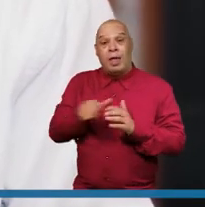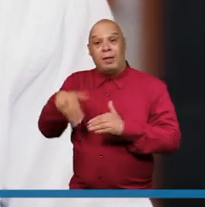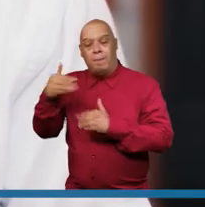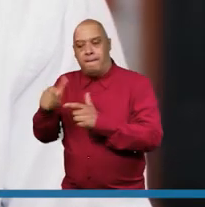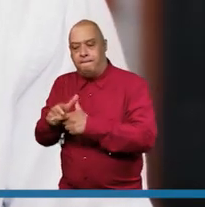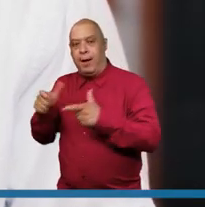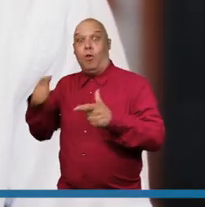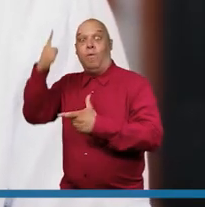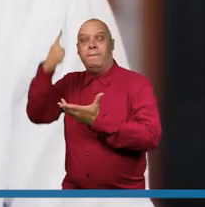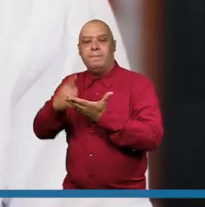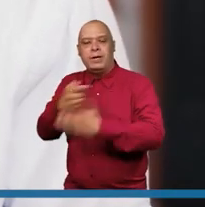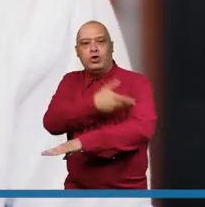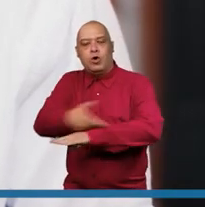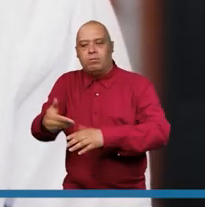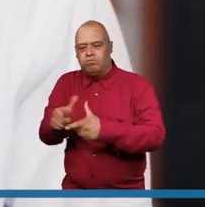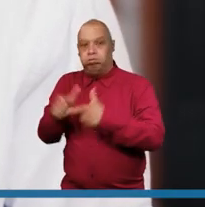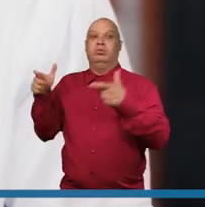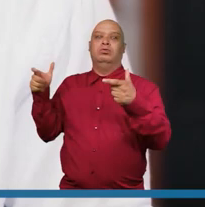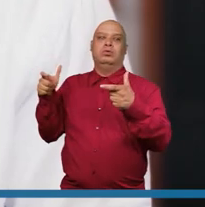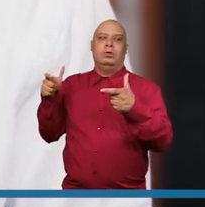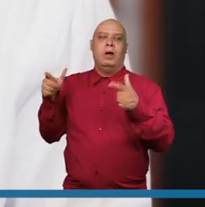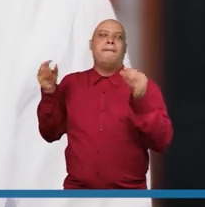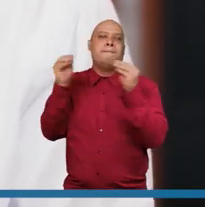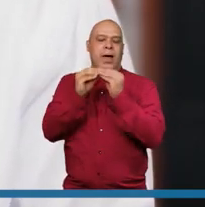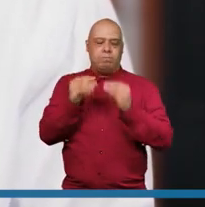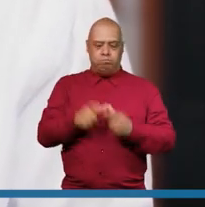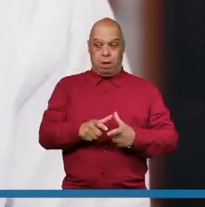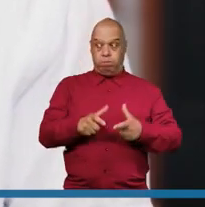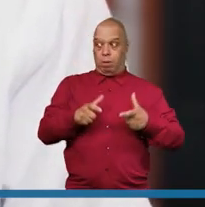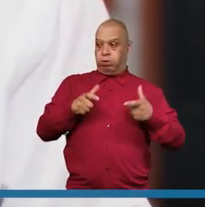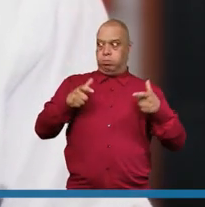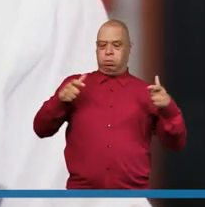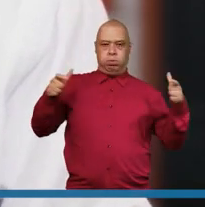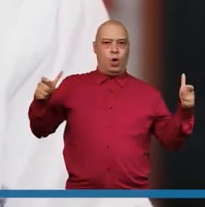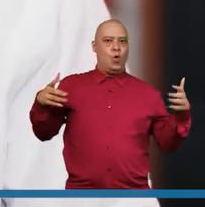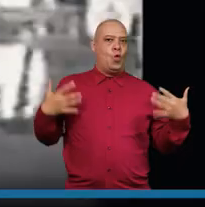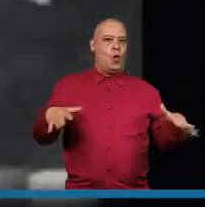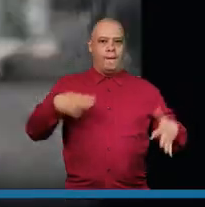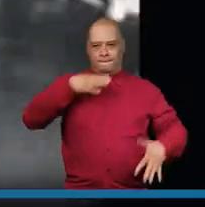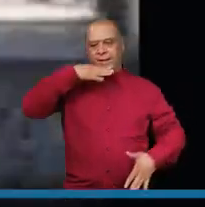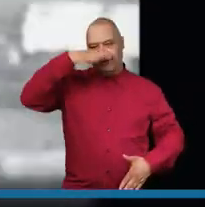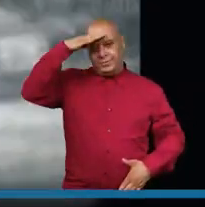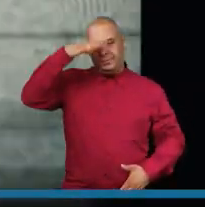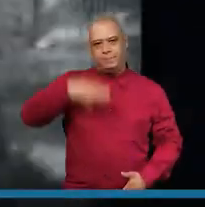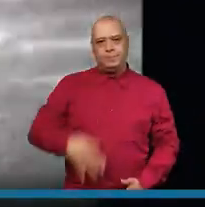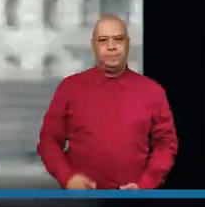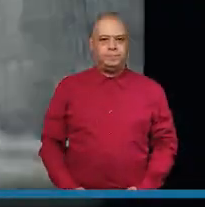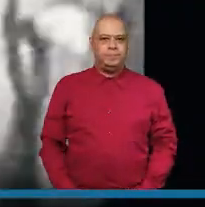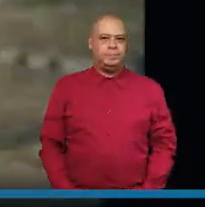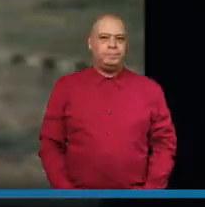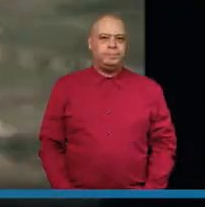de 1 millón de habitantes. Y de ahí ese crecimiento demográfico tan representativo.